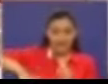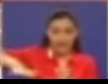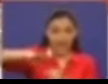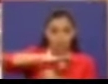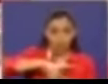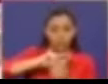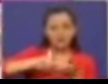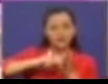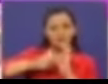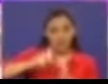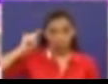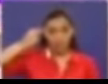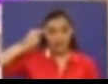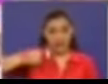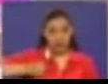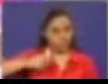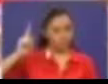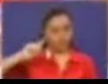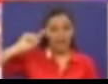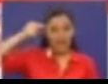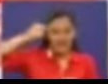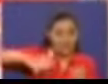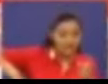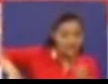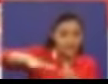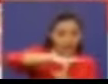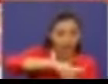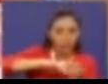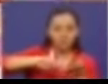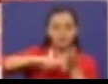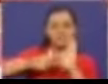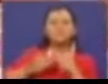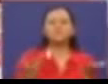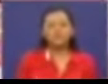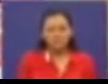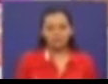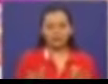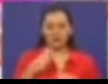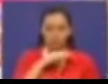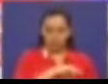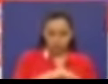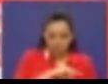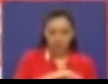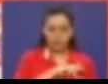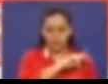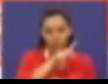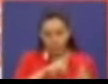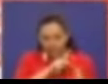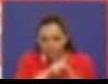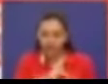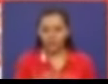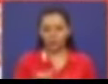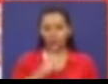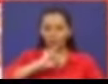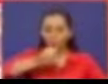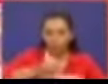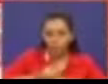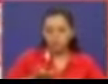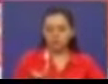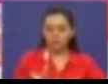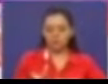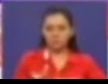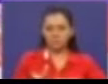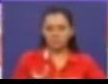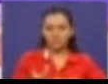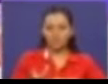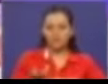las universidades públicas, las empresas públicas, que estamos hablando gobierno central, básicamente ministerios, secretarías de Estado, etc. Bueno,